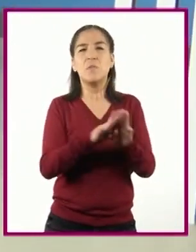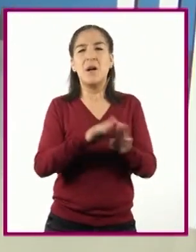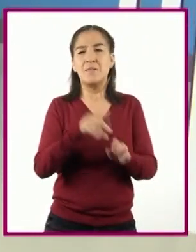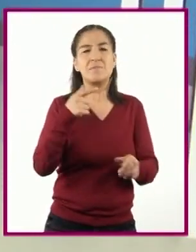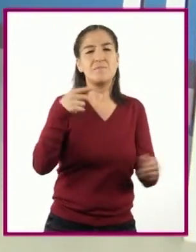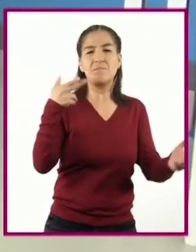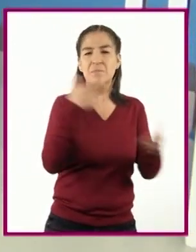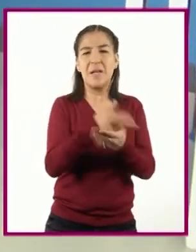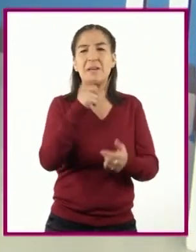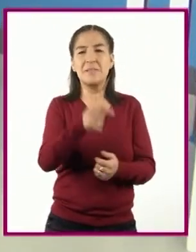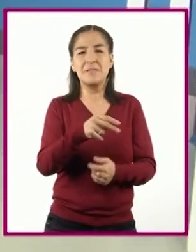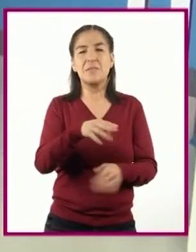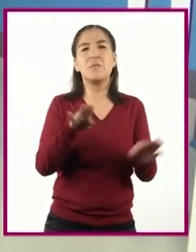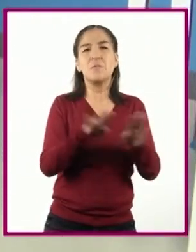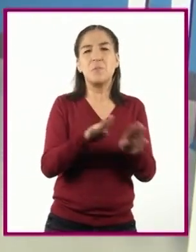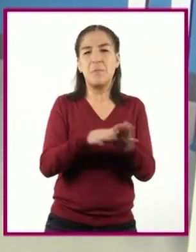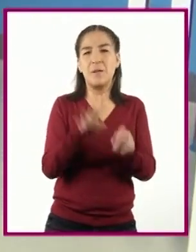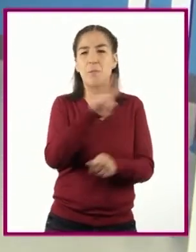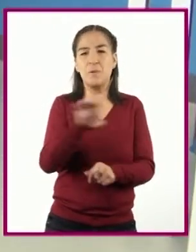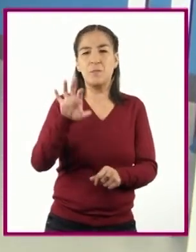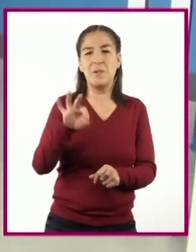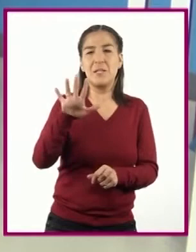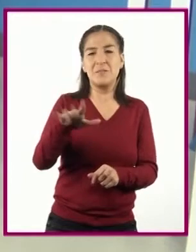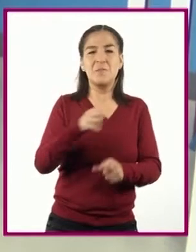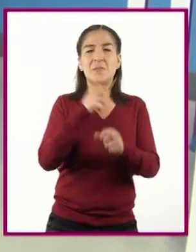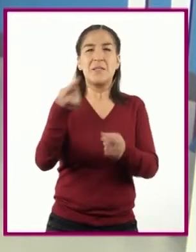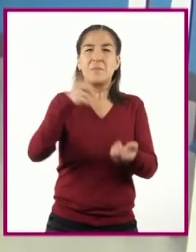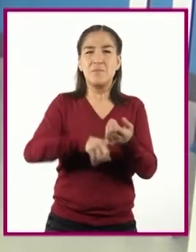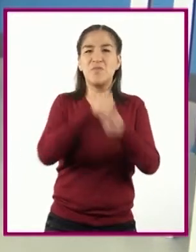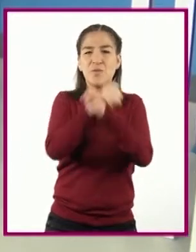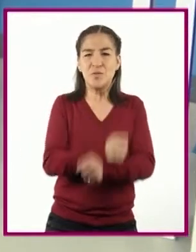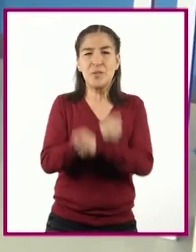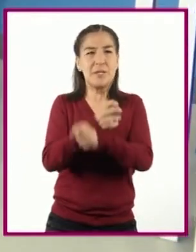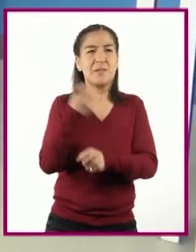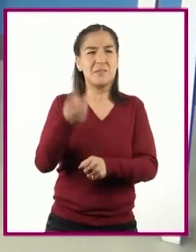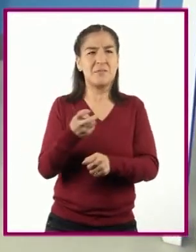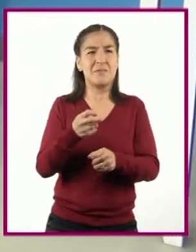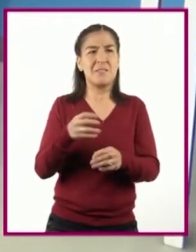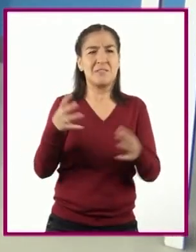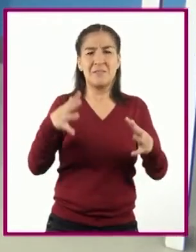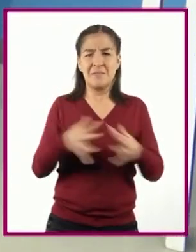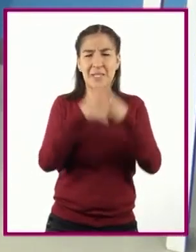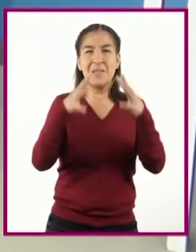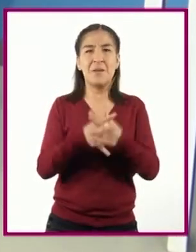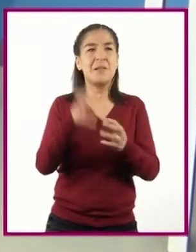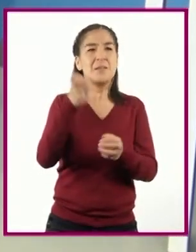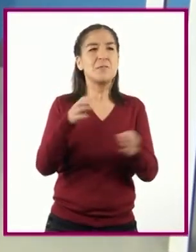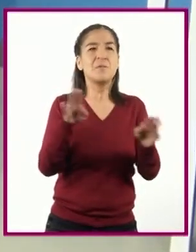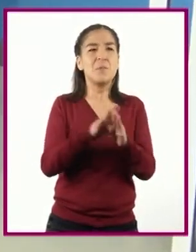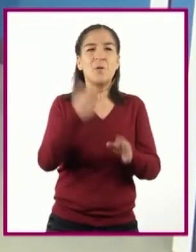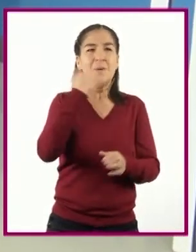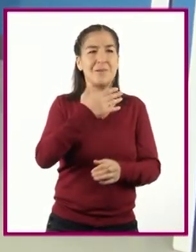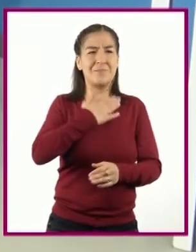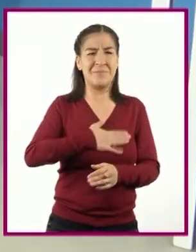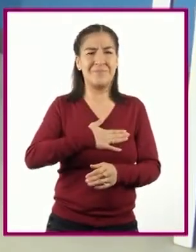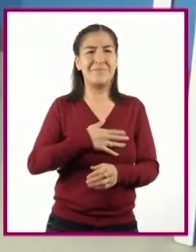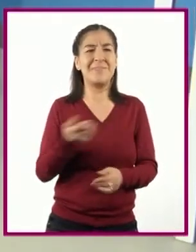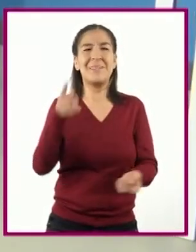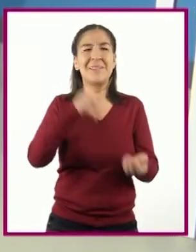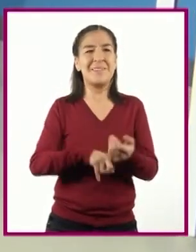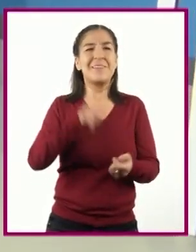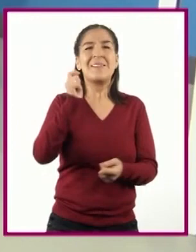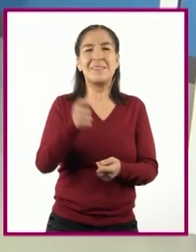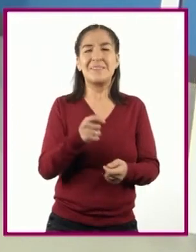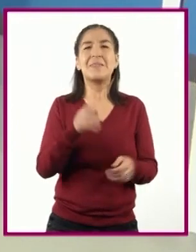fusilar a 445 prisioneros de guerra en la ciudad de Goliad sin ser juzgados previamente. Esto fue visto como